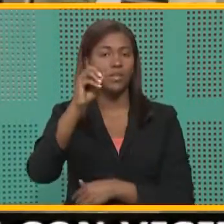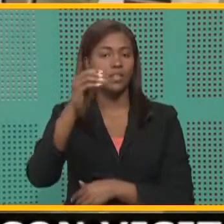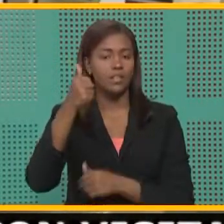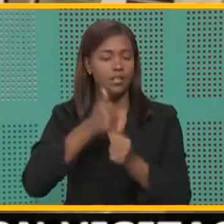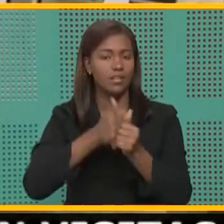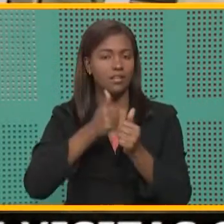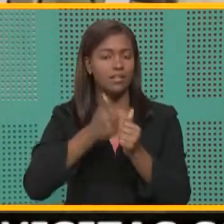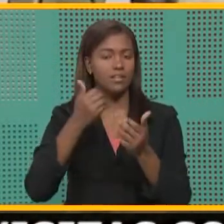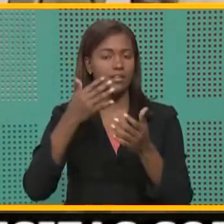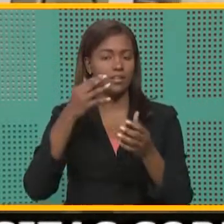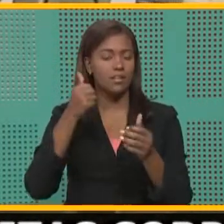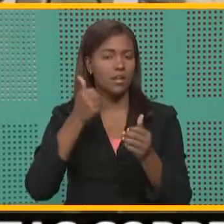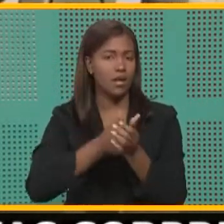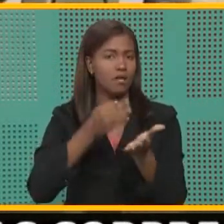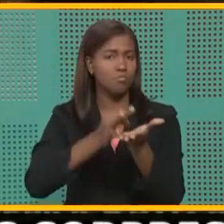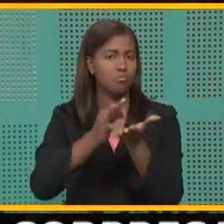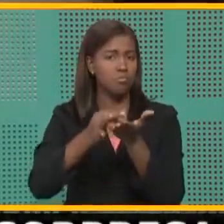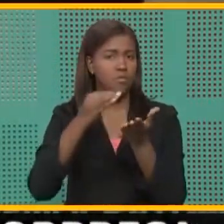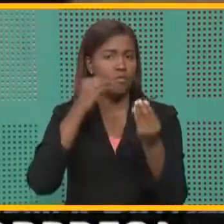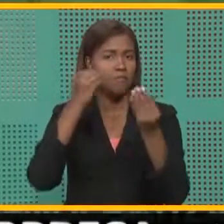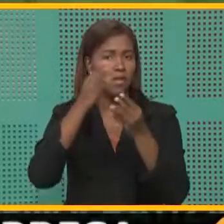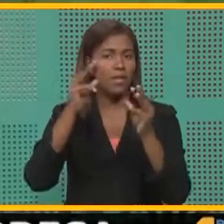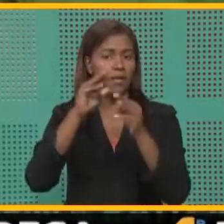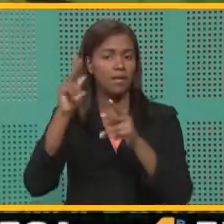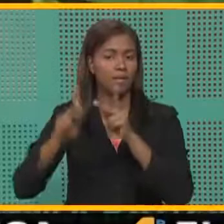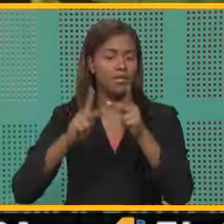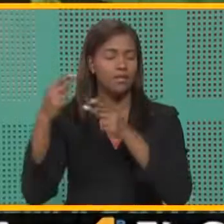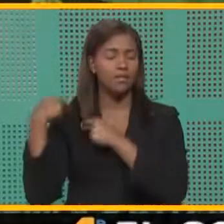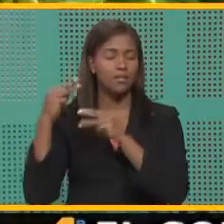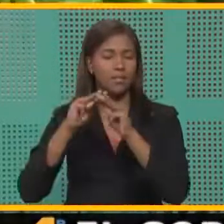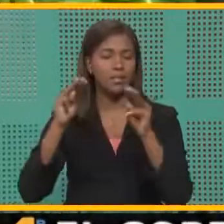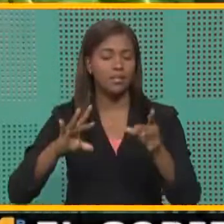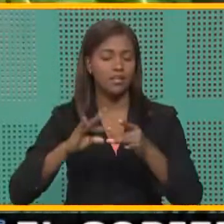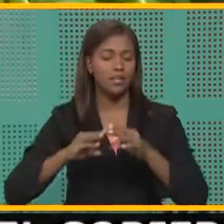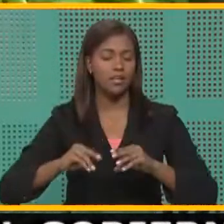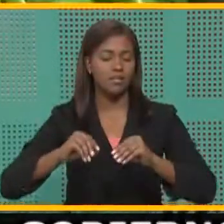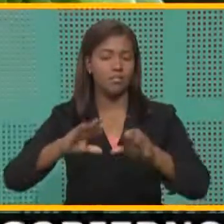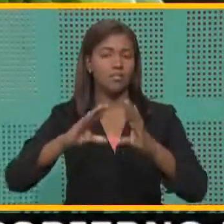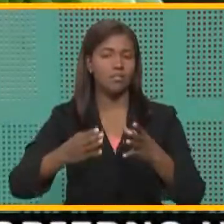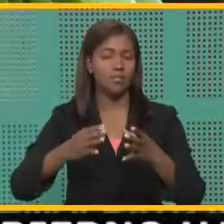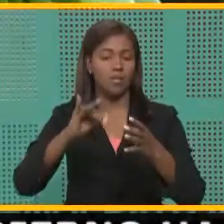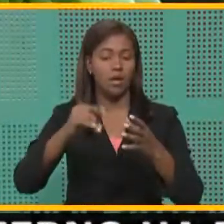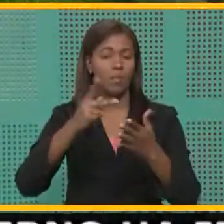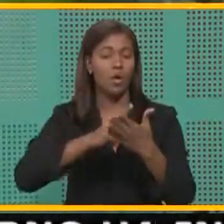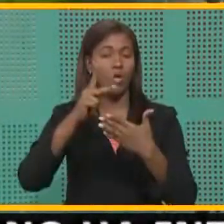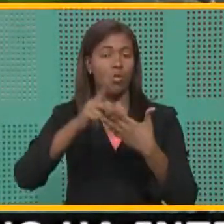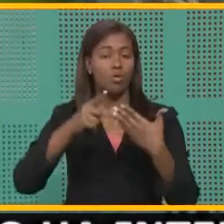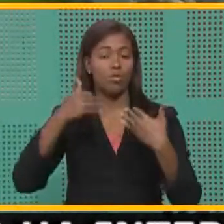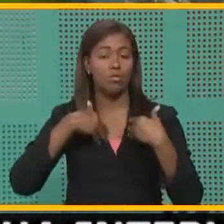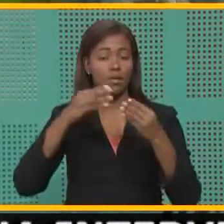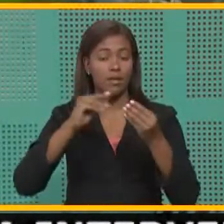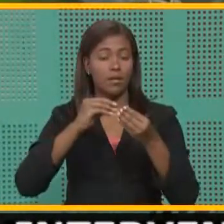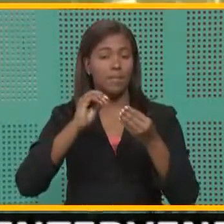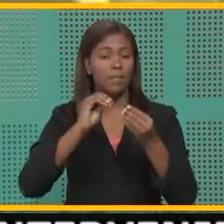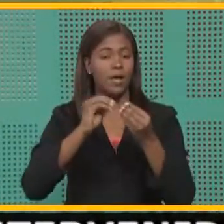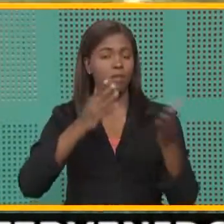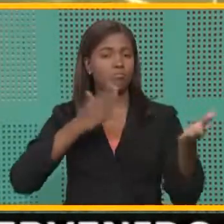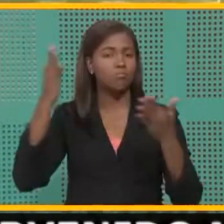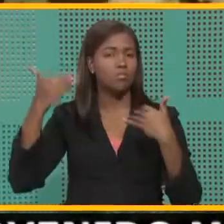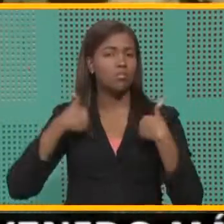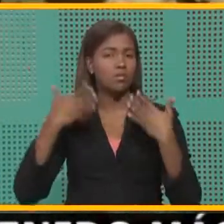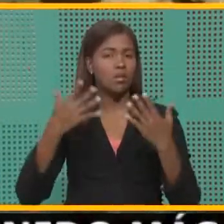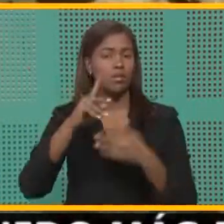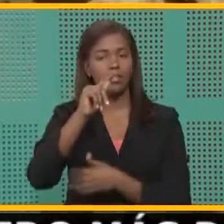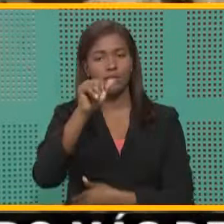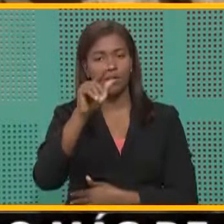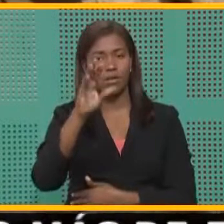esa moneda, informaron las autoridades del Ministerio de Agricultura. Los productos que más favorecieron las exportaciones son el